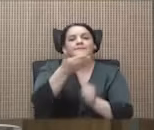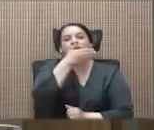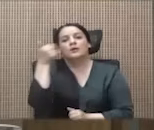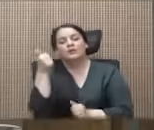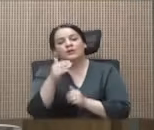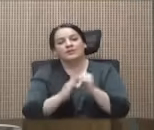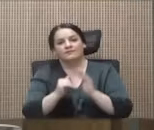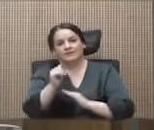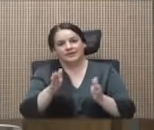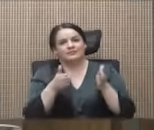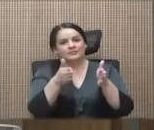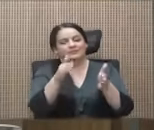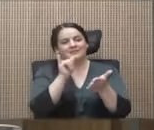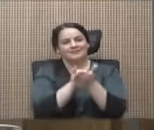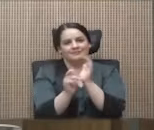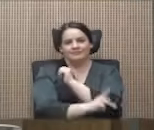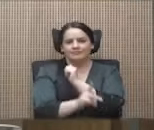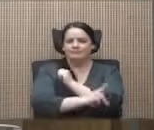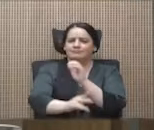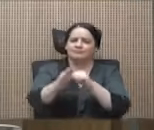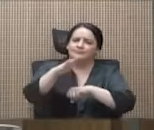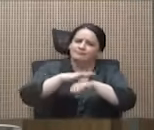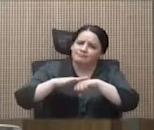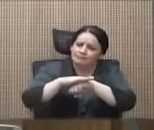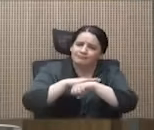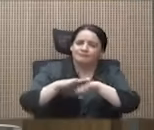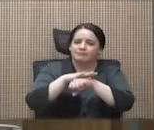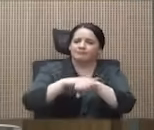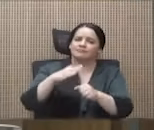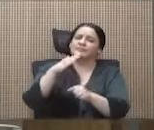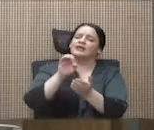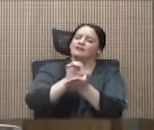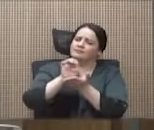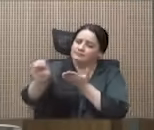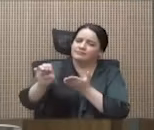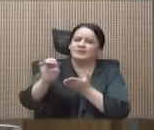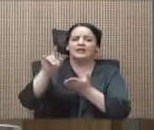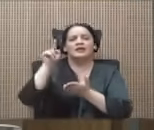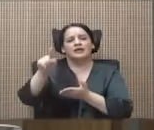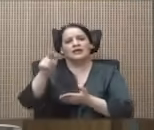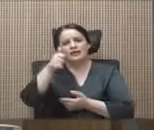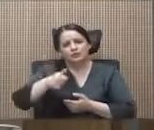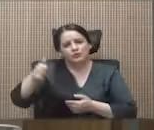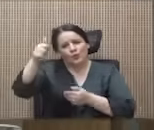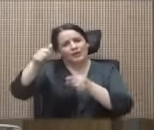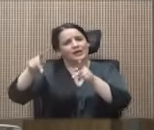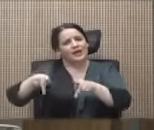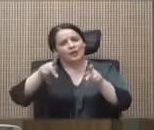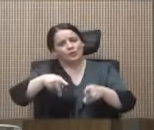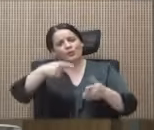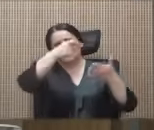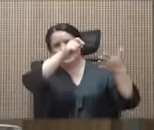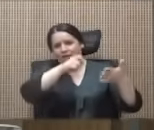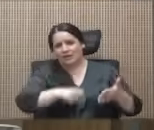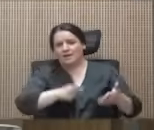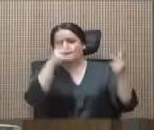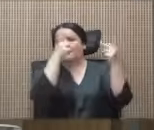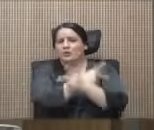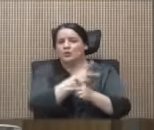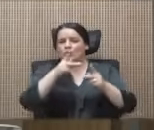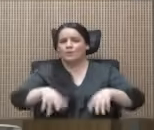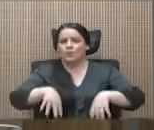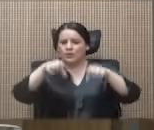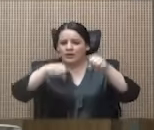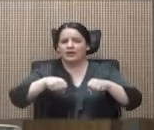infraestructura a este país. Por favor, impidamos que el soberano siga calificándonos como el peor poder de la República, con